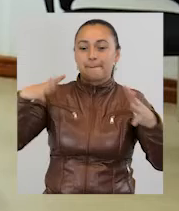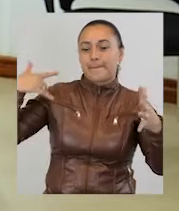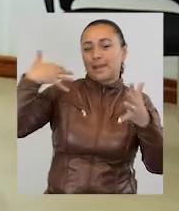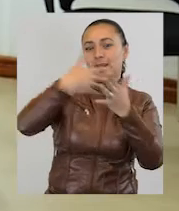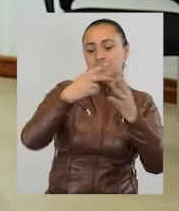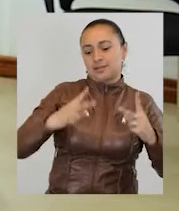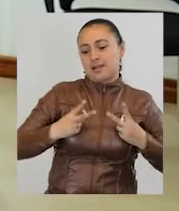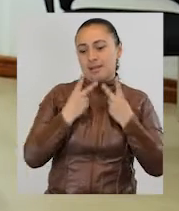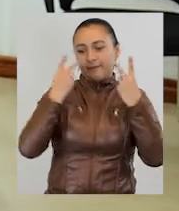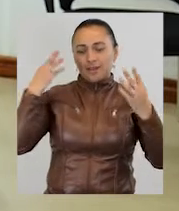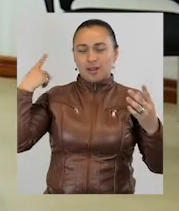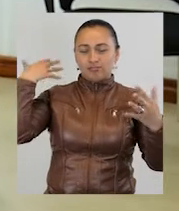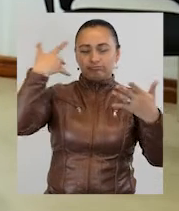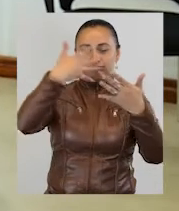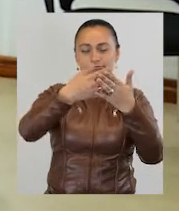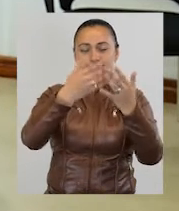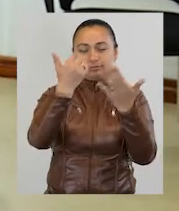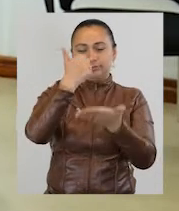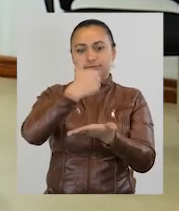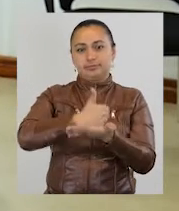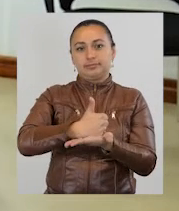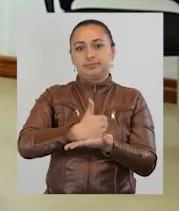gozo de la vida eterna.